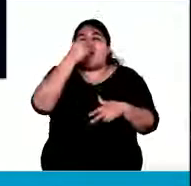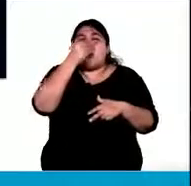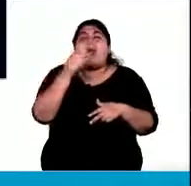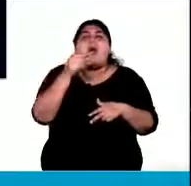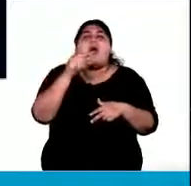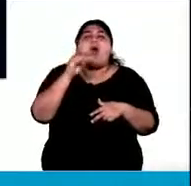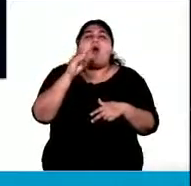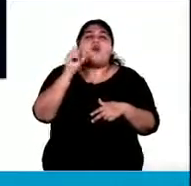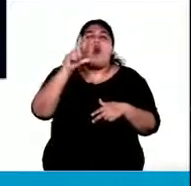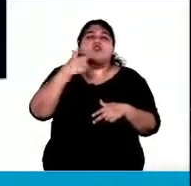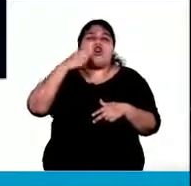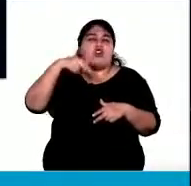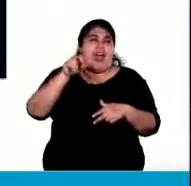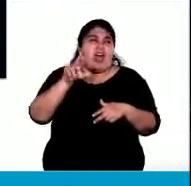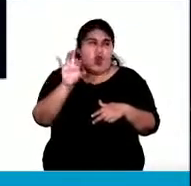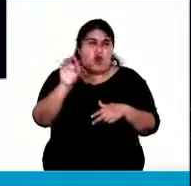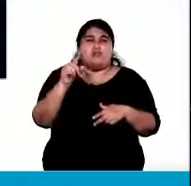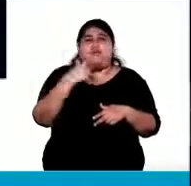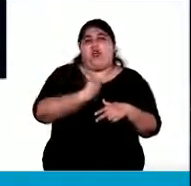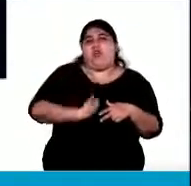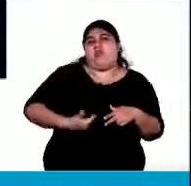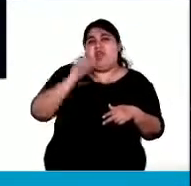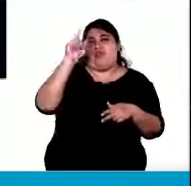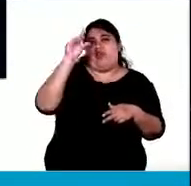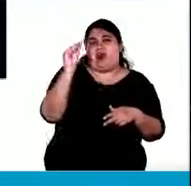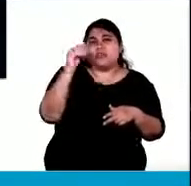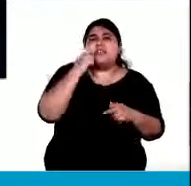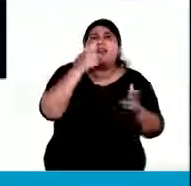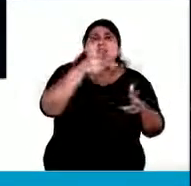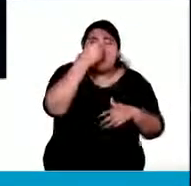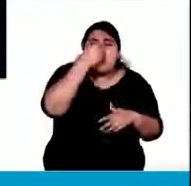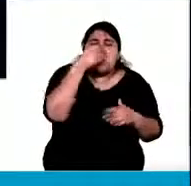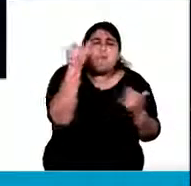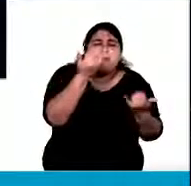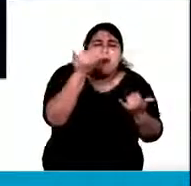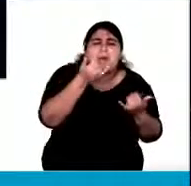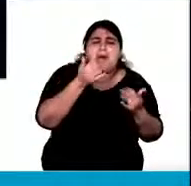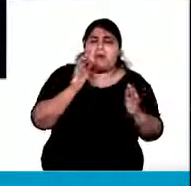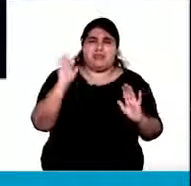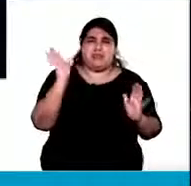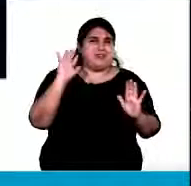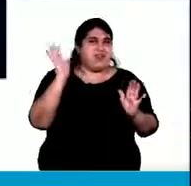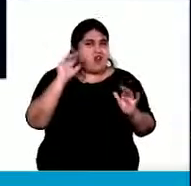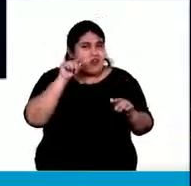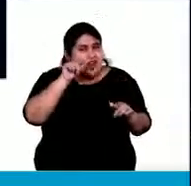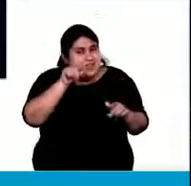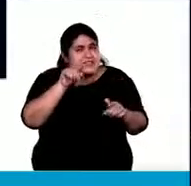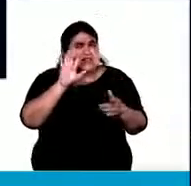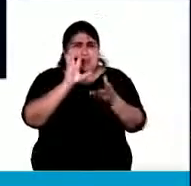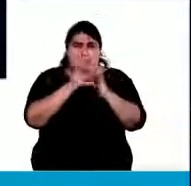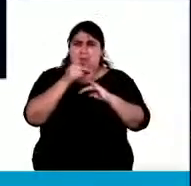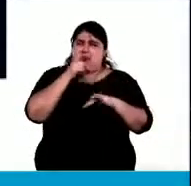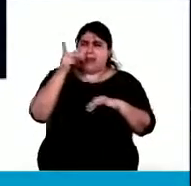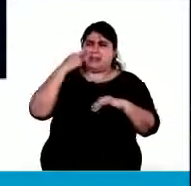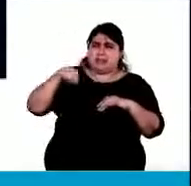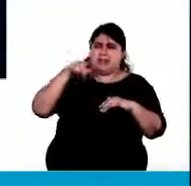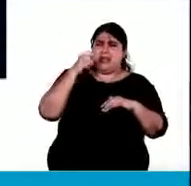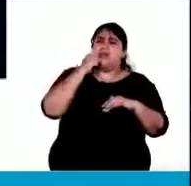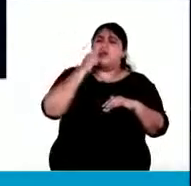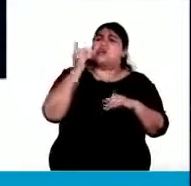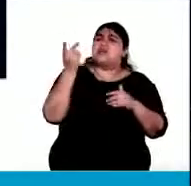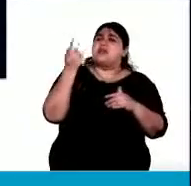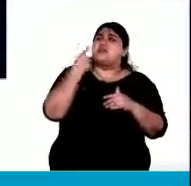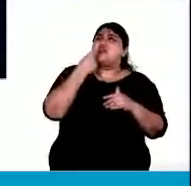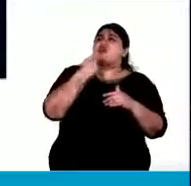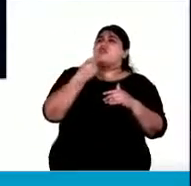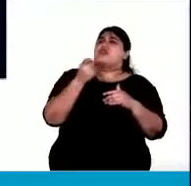o las cuestiones macro de la Argentina ni las cuestiones macro del mundo. Da la sensación que ustedes niegan